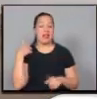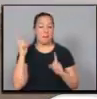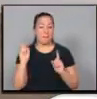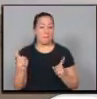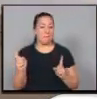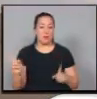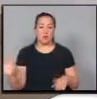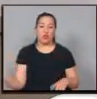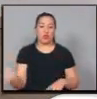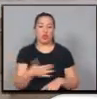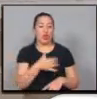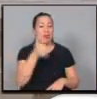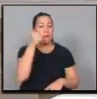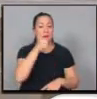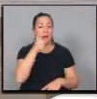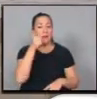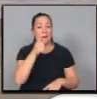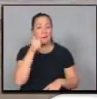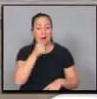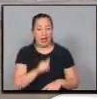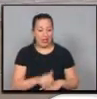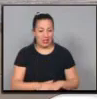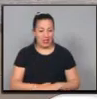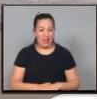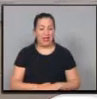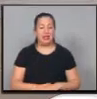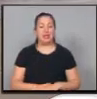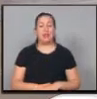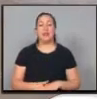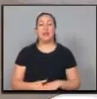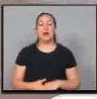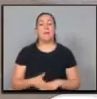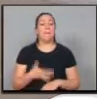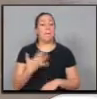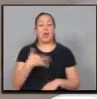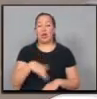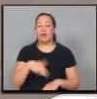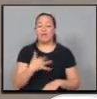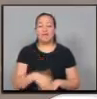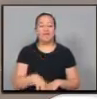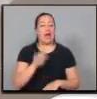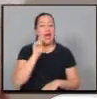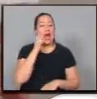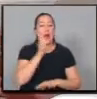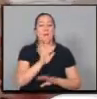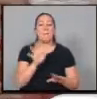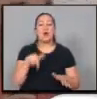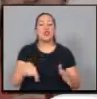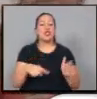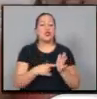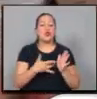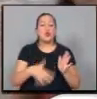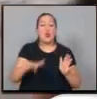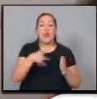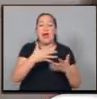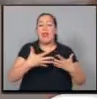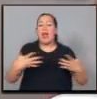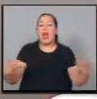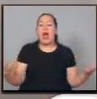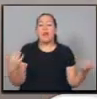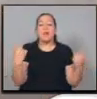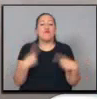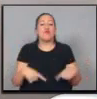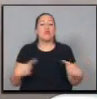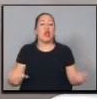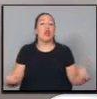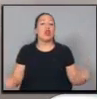sucediendo en la ciudad de Mar del Plata, pero es tan impresionante esta ciudad, es tan hermosa, tan amplia, tan llena de